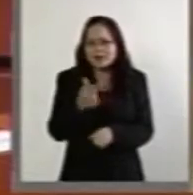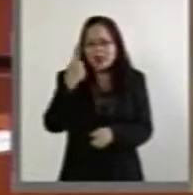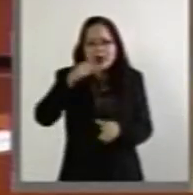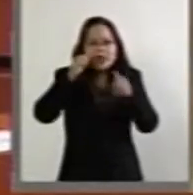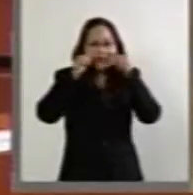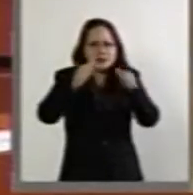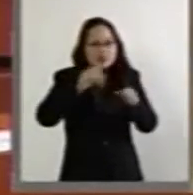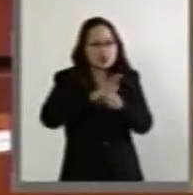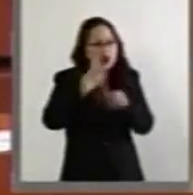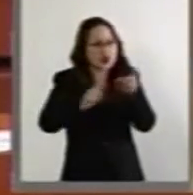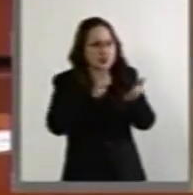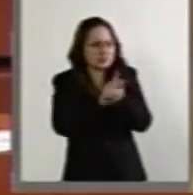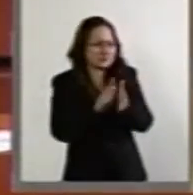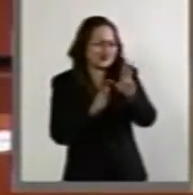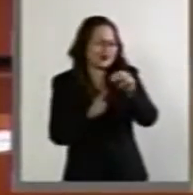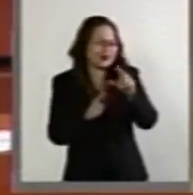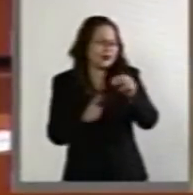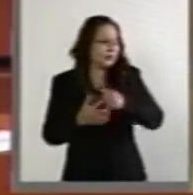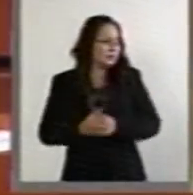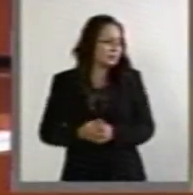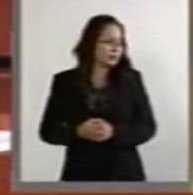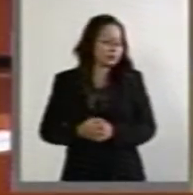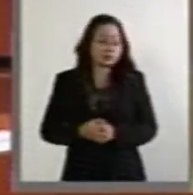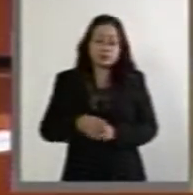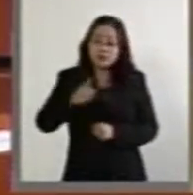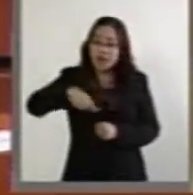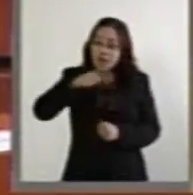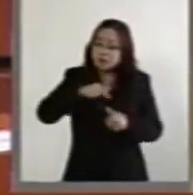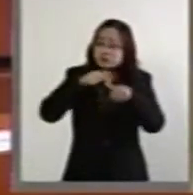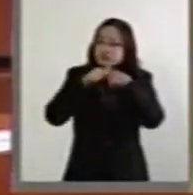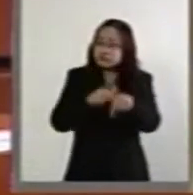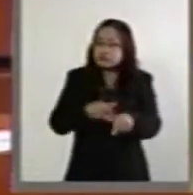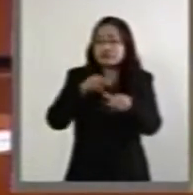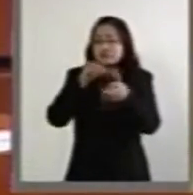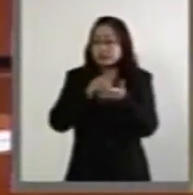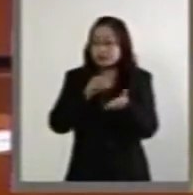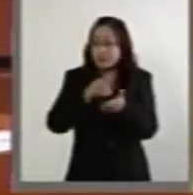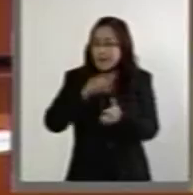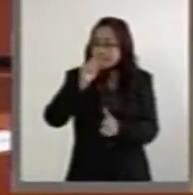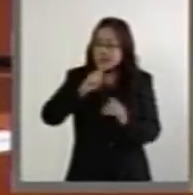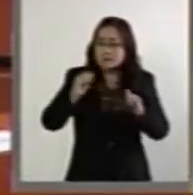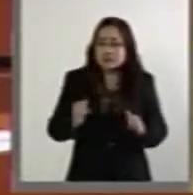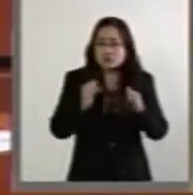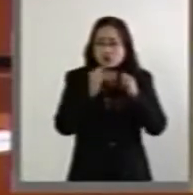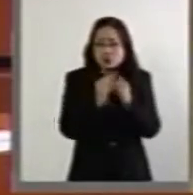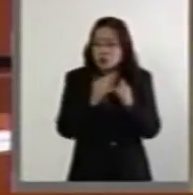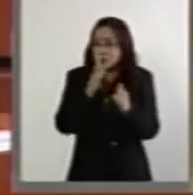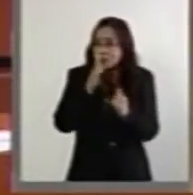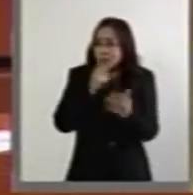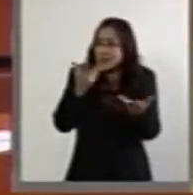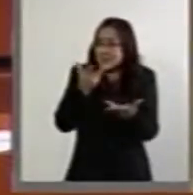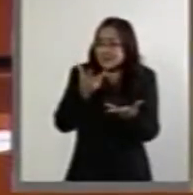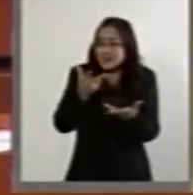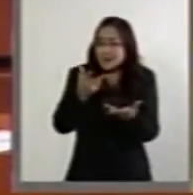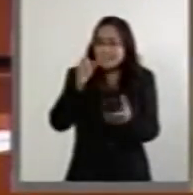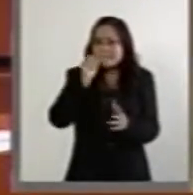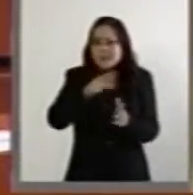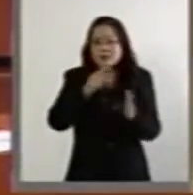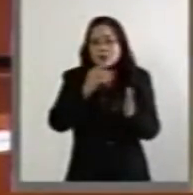para atender esta ley. Va a seguir siendo una institución inapropiada, como lo dice el